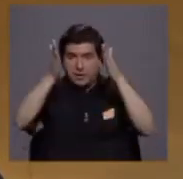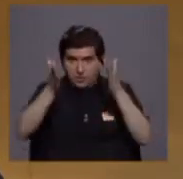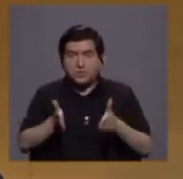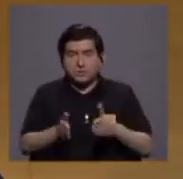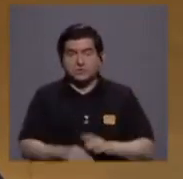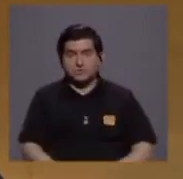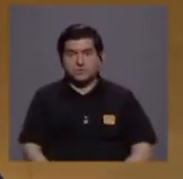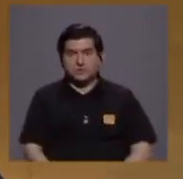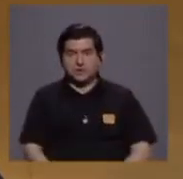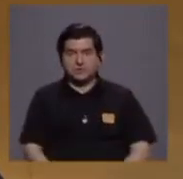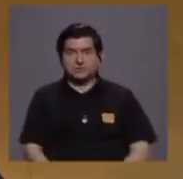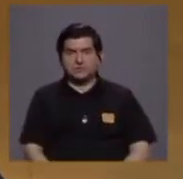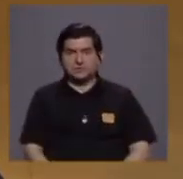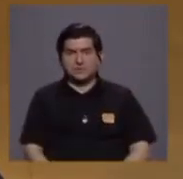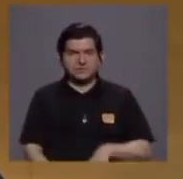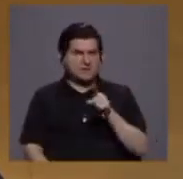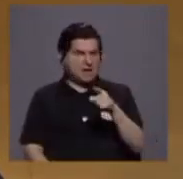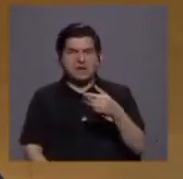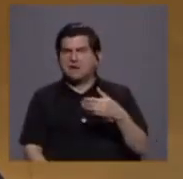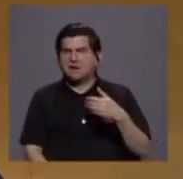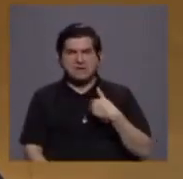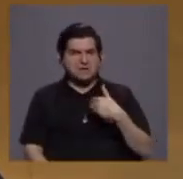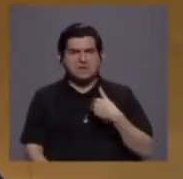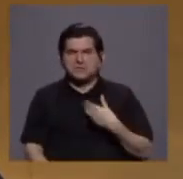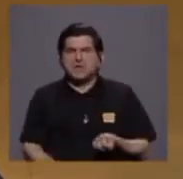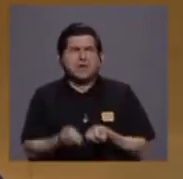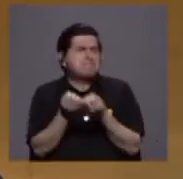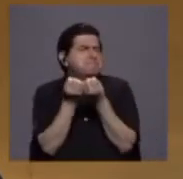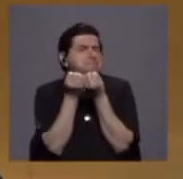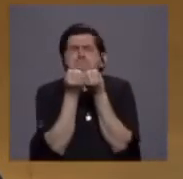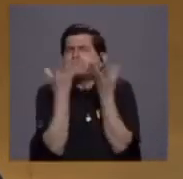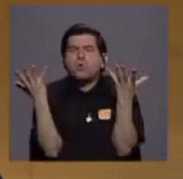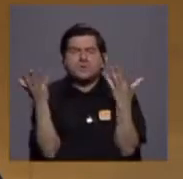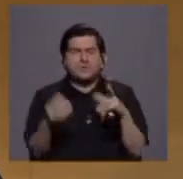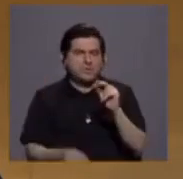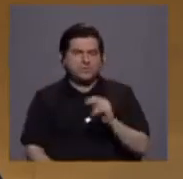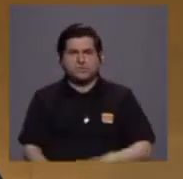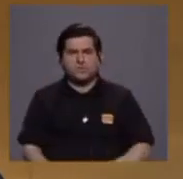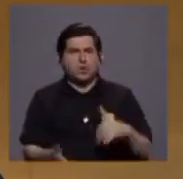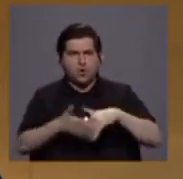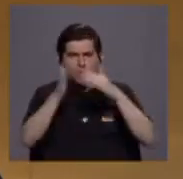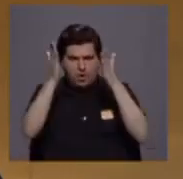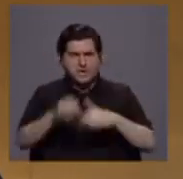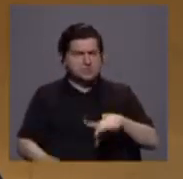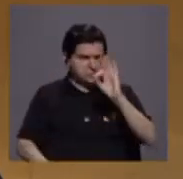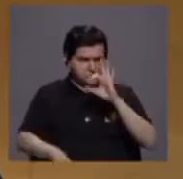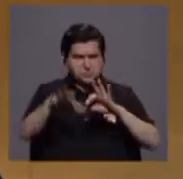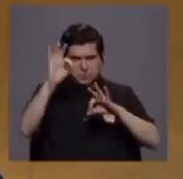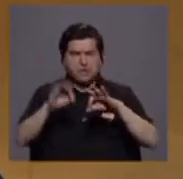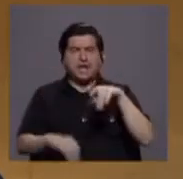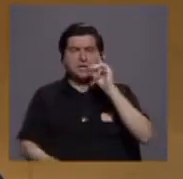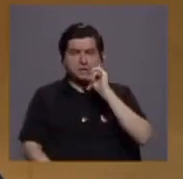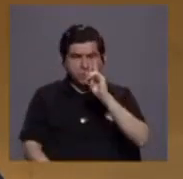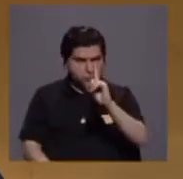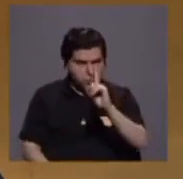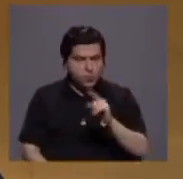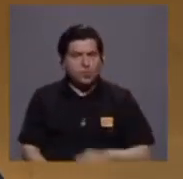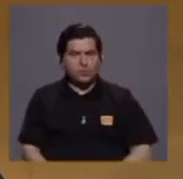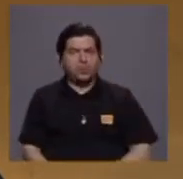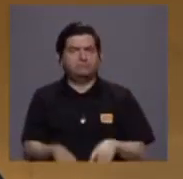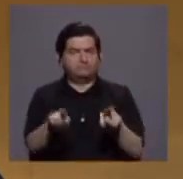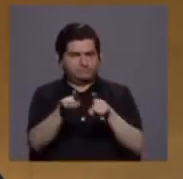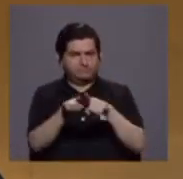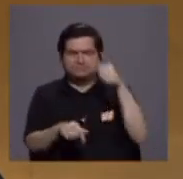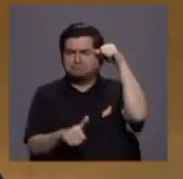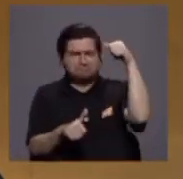no tiene multitudes de estudiantes, sino estudiantes muy selectos, y había uno que además,